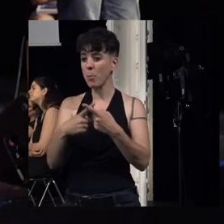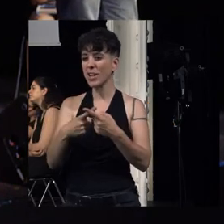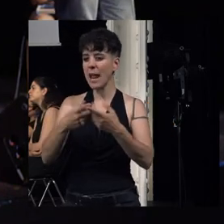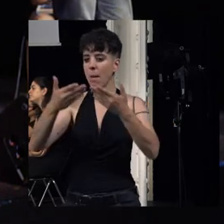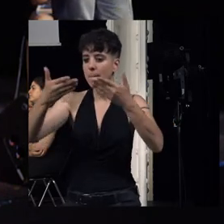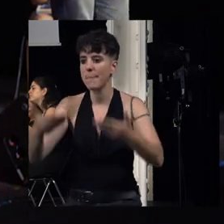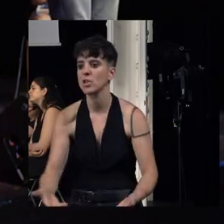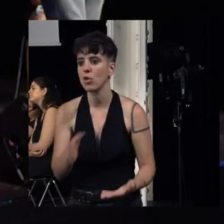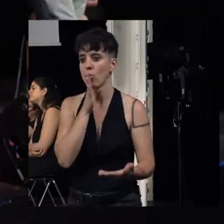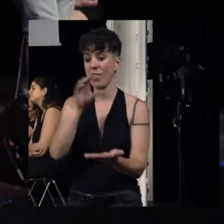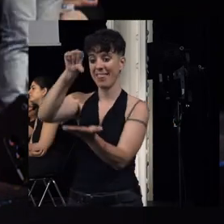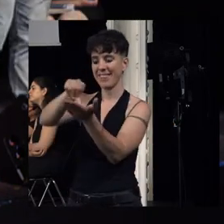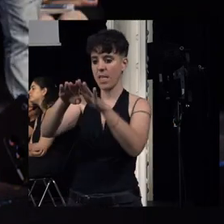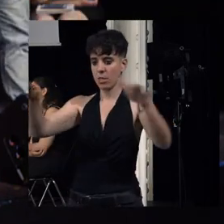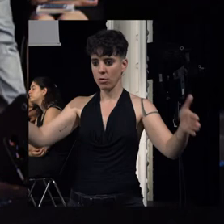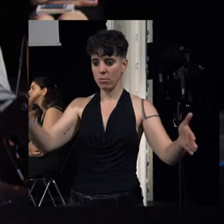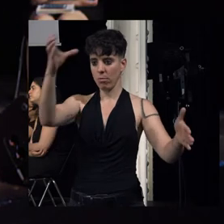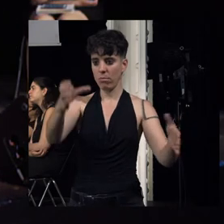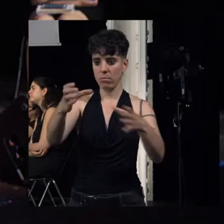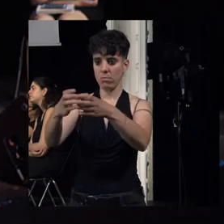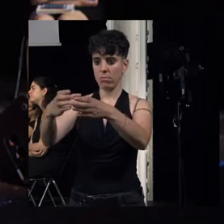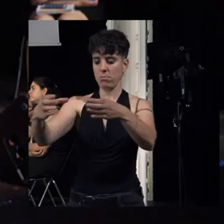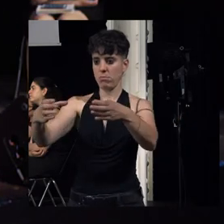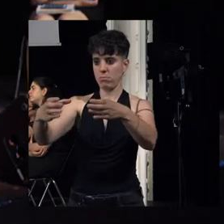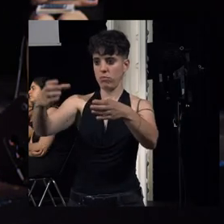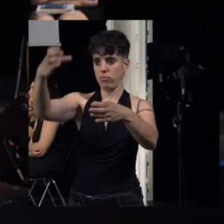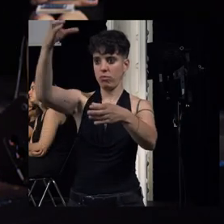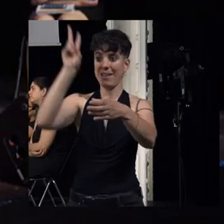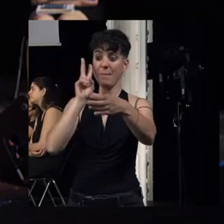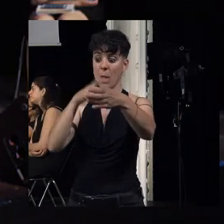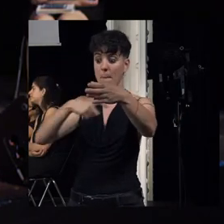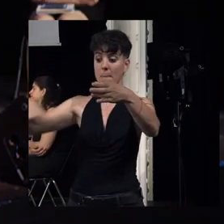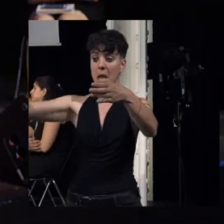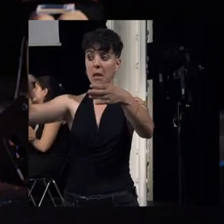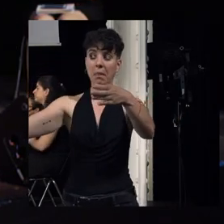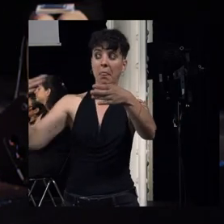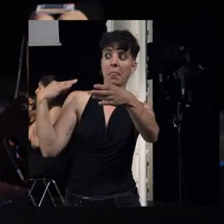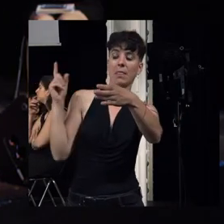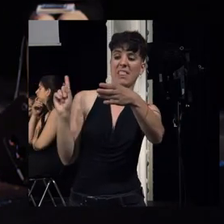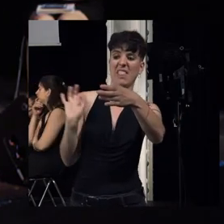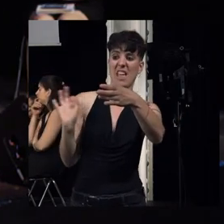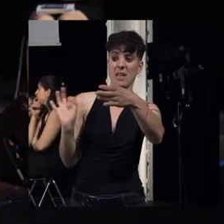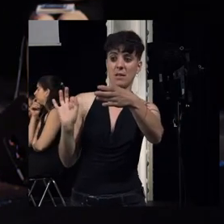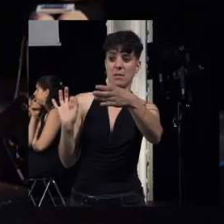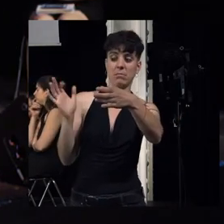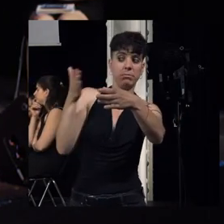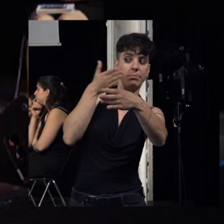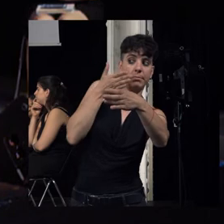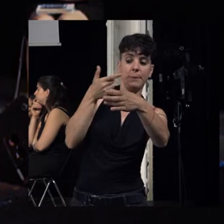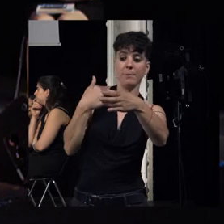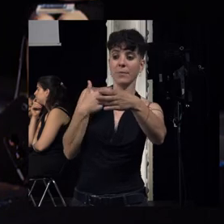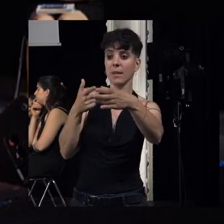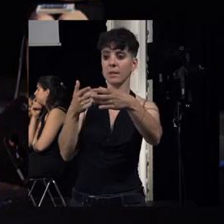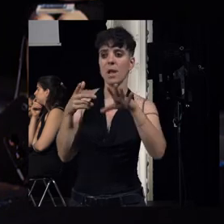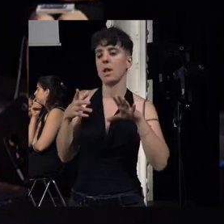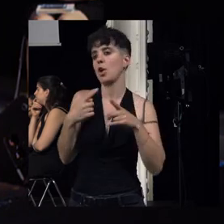allí. Pero desde los márgenes, que es donde no te ven, y eso es una de las cosas que sí hemos